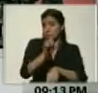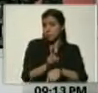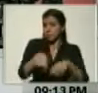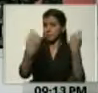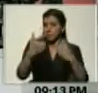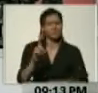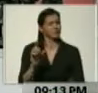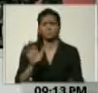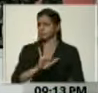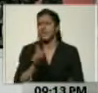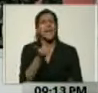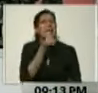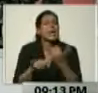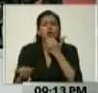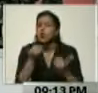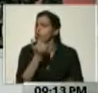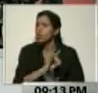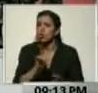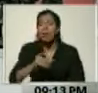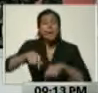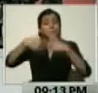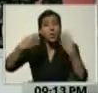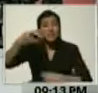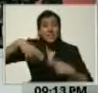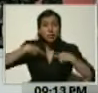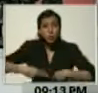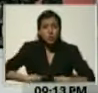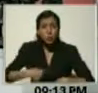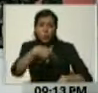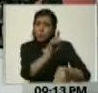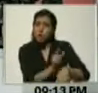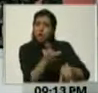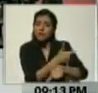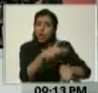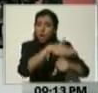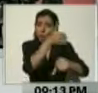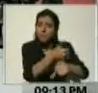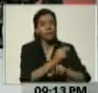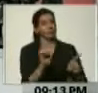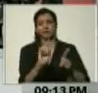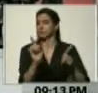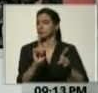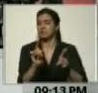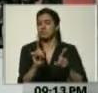Viejo concepto, no, la violación de derechos humanos está asociada a los gobiernos. ¿Sí?